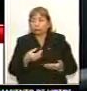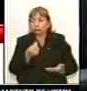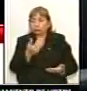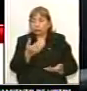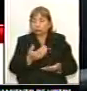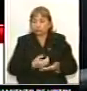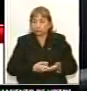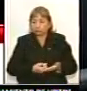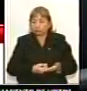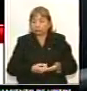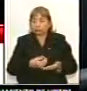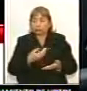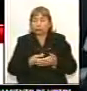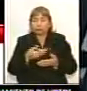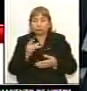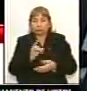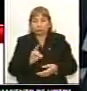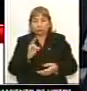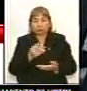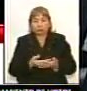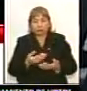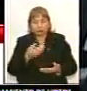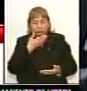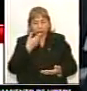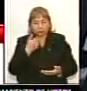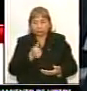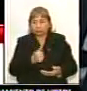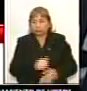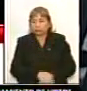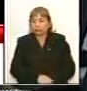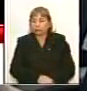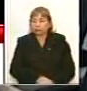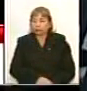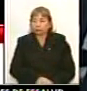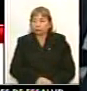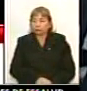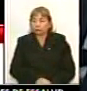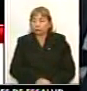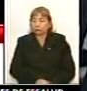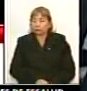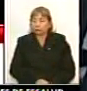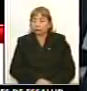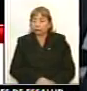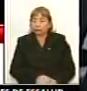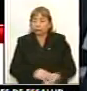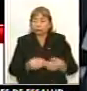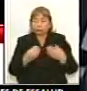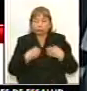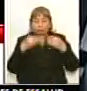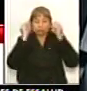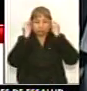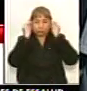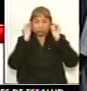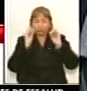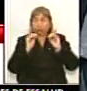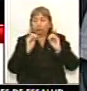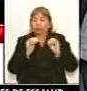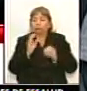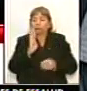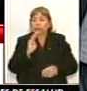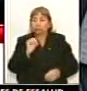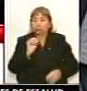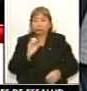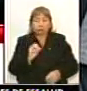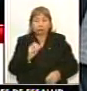les pertenece y que lo pueden utilizar para un emprendimiento que a su vez dinamice la economía. Se ha tenido opiniones de la Superintendencia de Banca y Seguros y